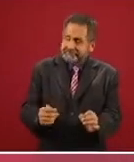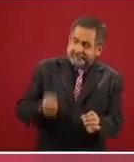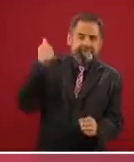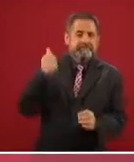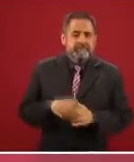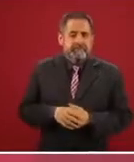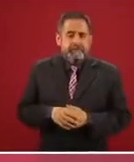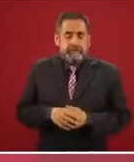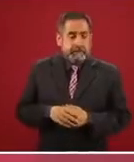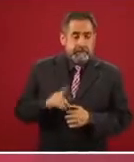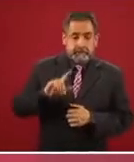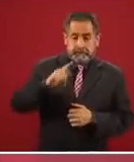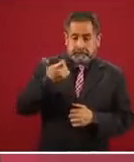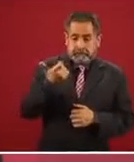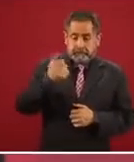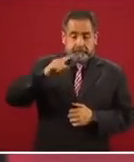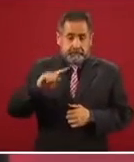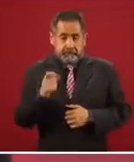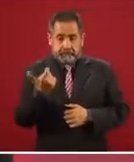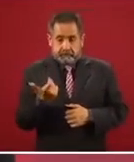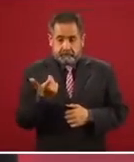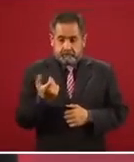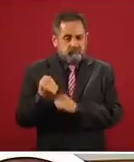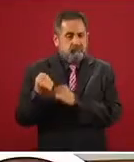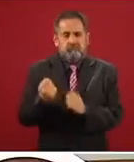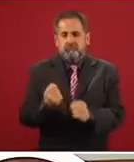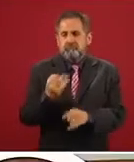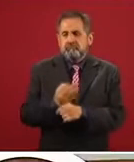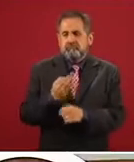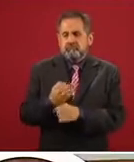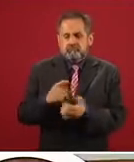del peso es la moneda más fuerte